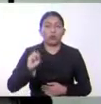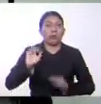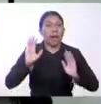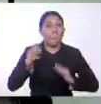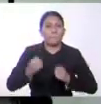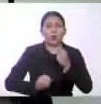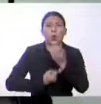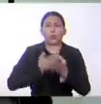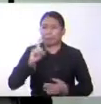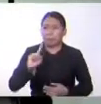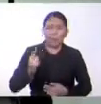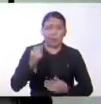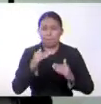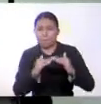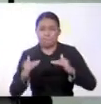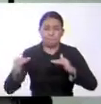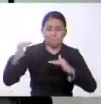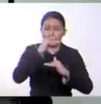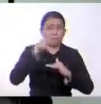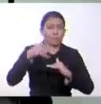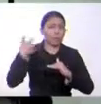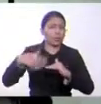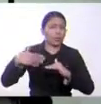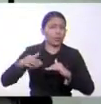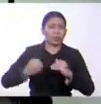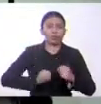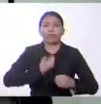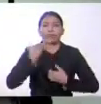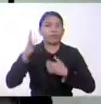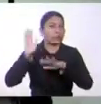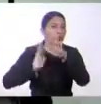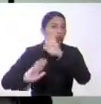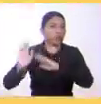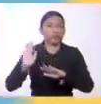el principal género literario de la historia.